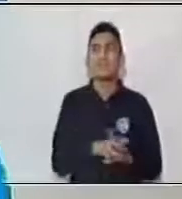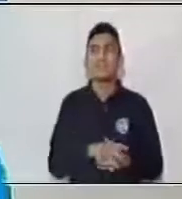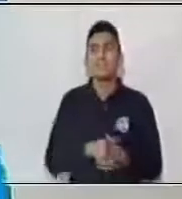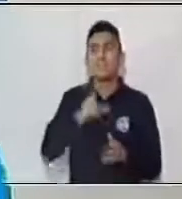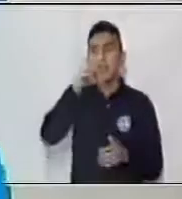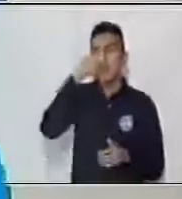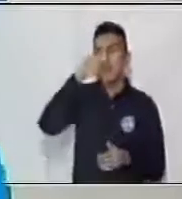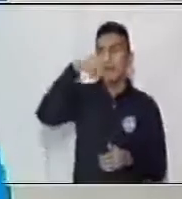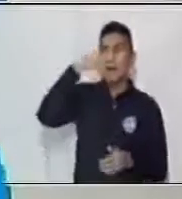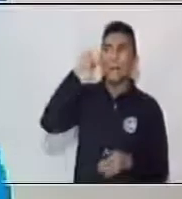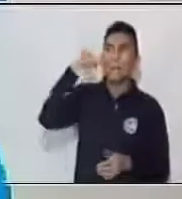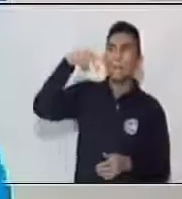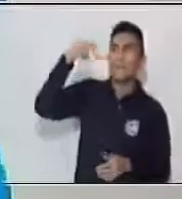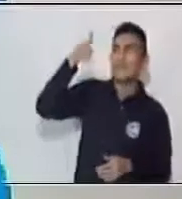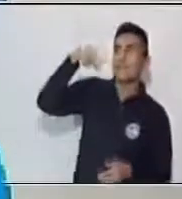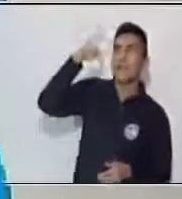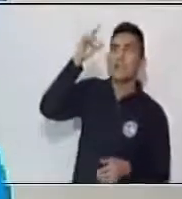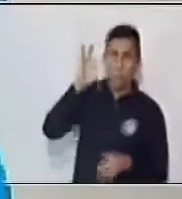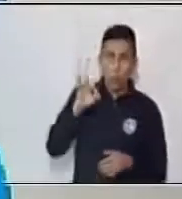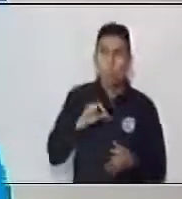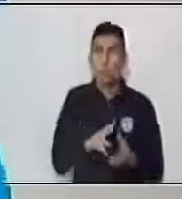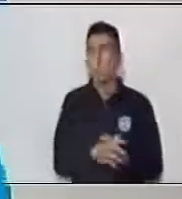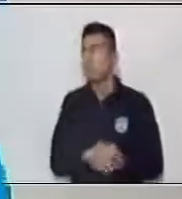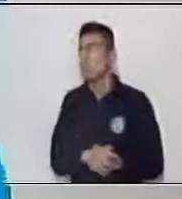caminando. Entonces ahí lo vamos a colocar.